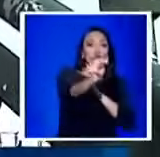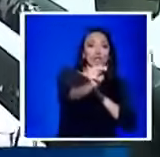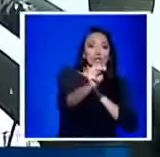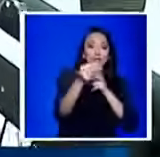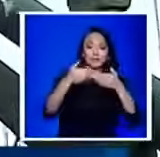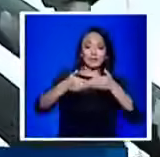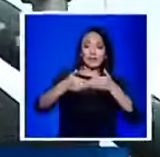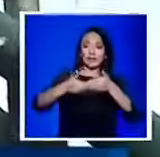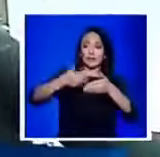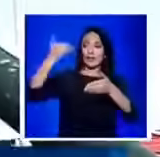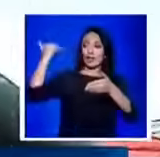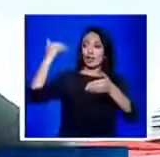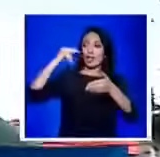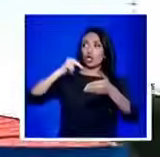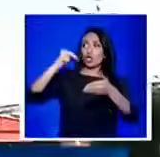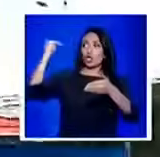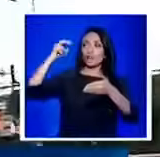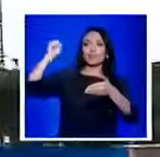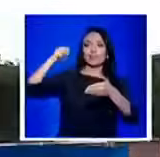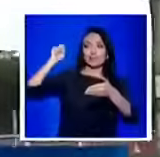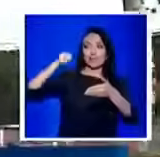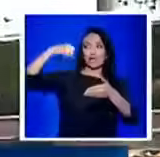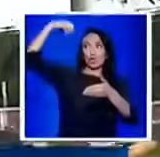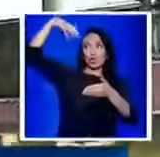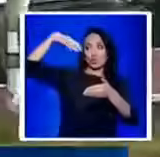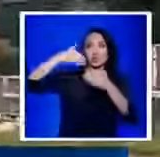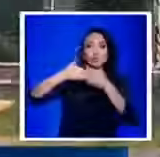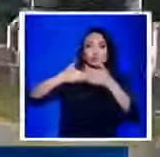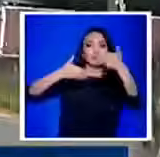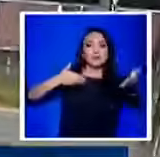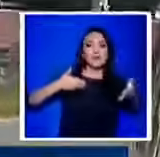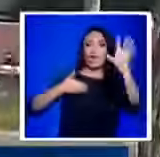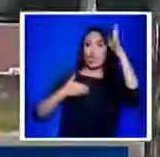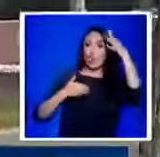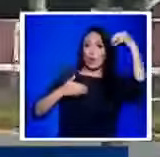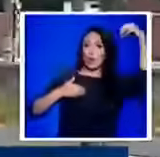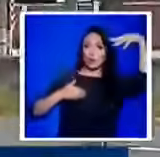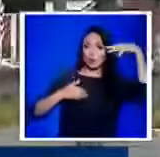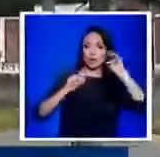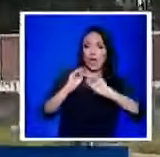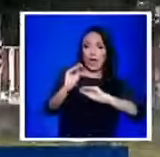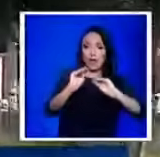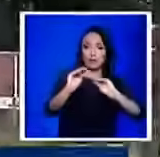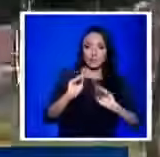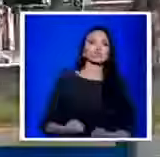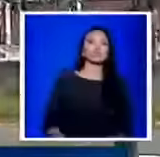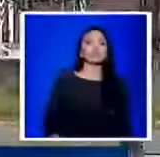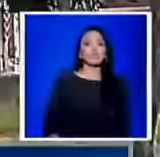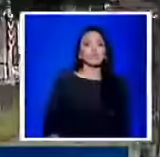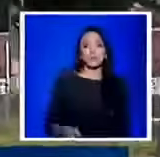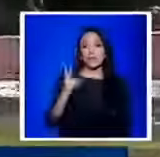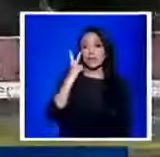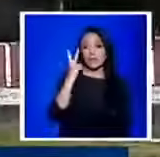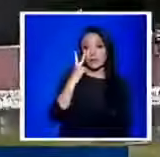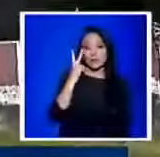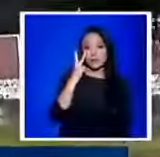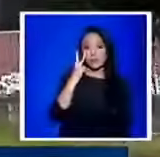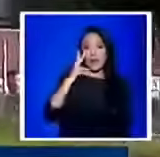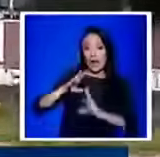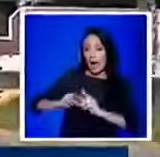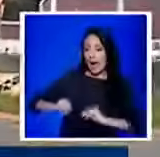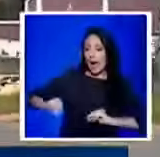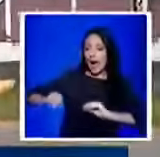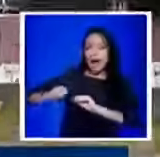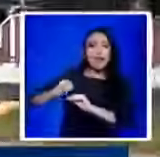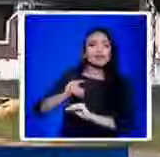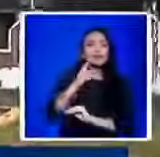del otro lado, pues no, aquí es donde se encuentra la arena que han puesto las autoridades para intervenir, según lo